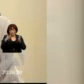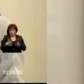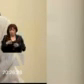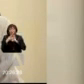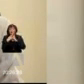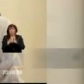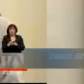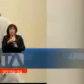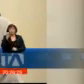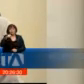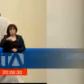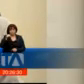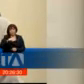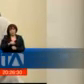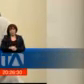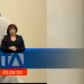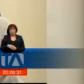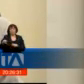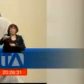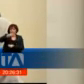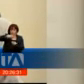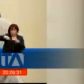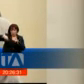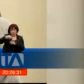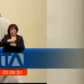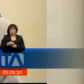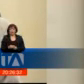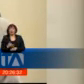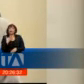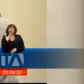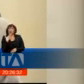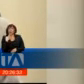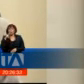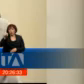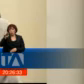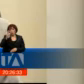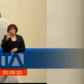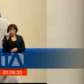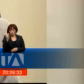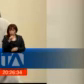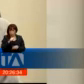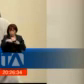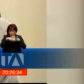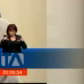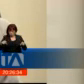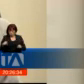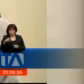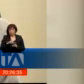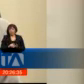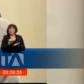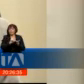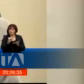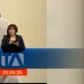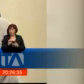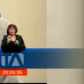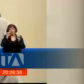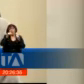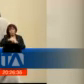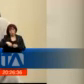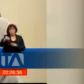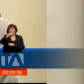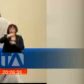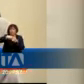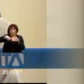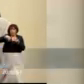les va a emitir notas de crédito para que no tengan que pagar eso, de tal manera que se les reintegre los valores que